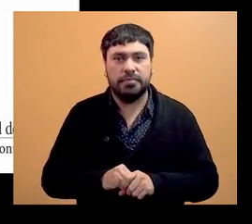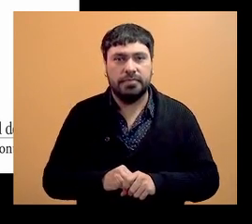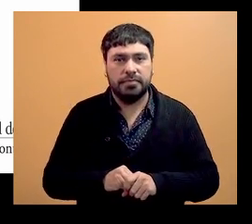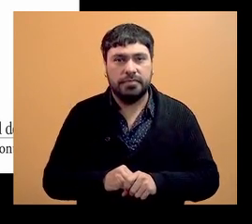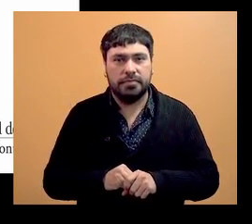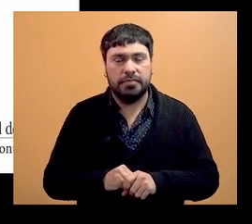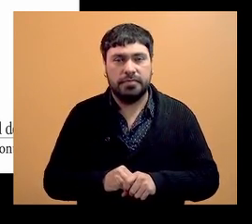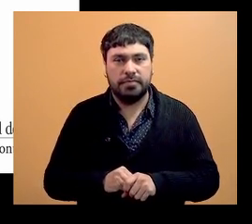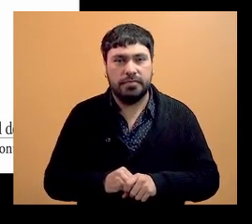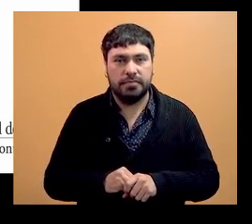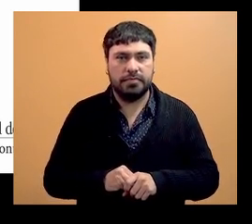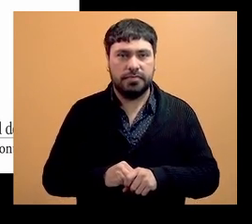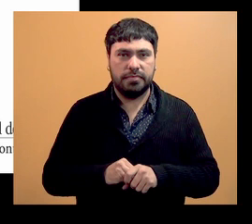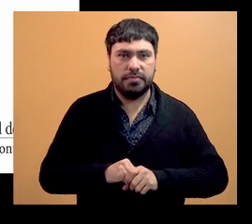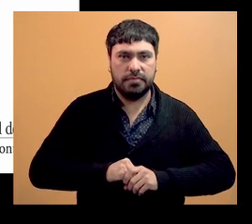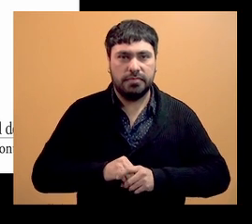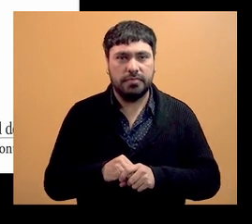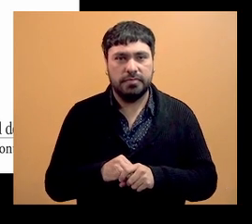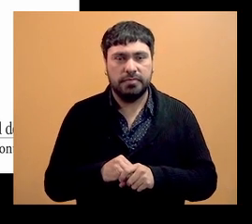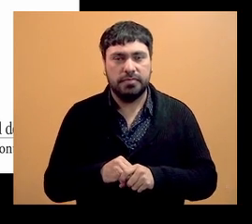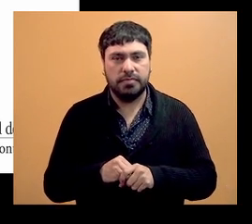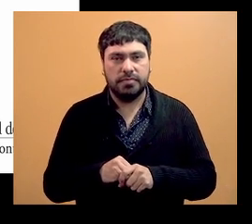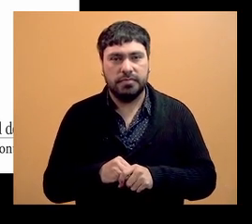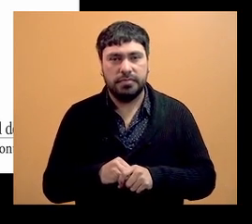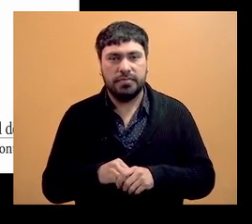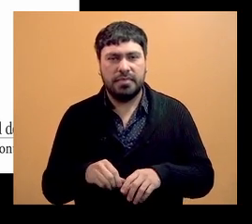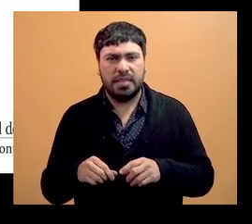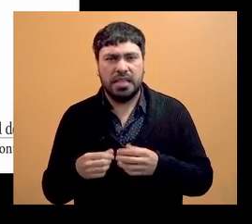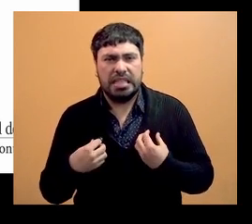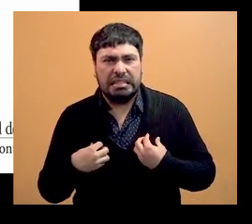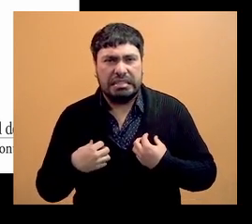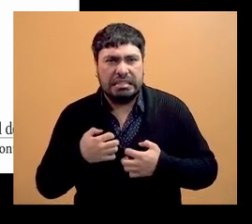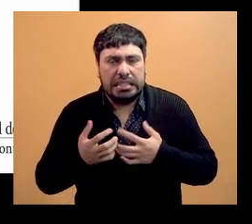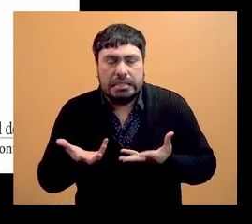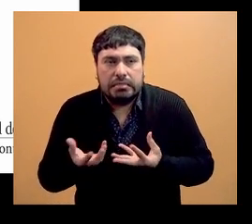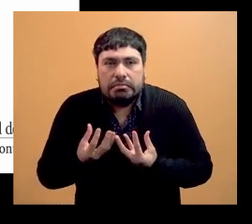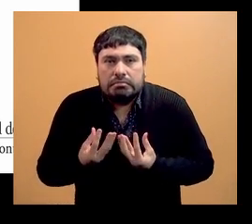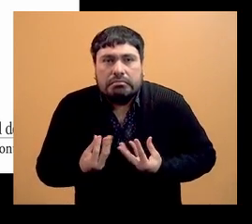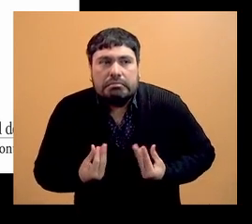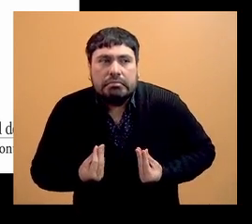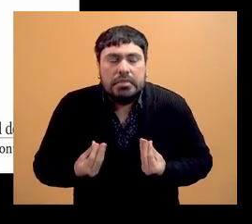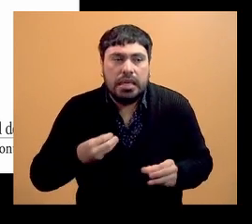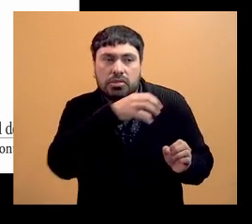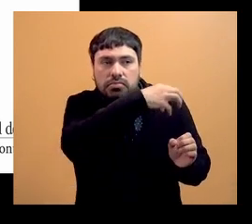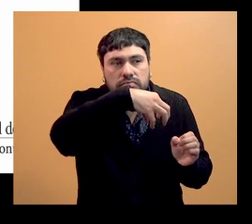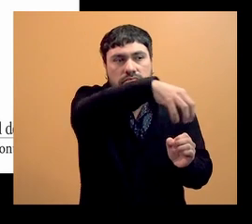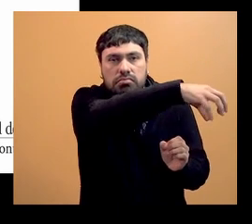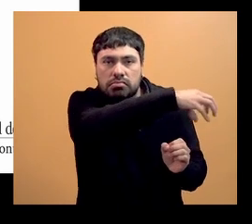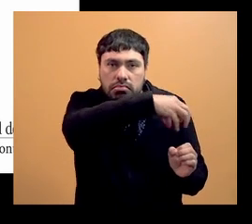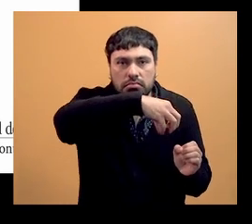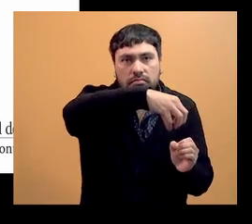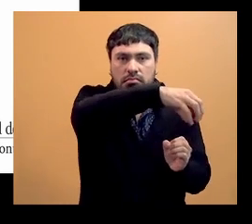temor de los satélites rusos circulando a Estados Unidos, disparados por Rusia y circulando a Estados Unidos varias veces al